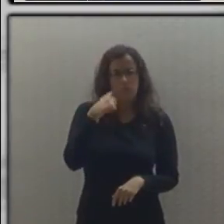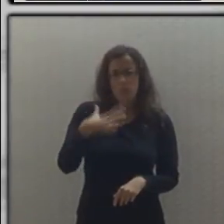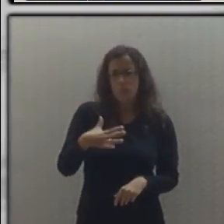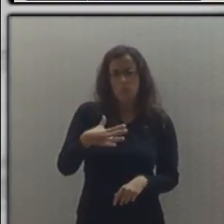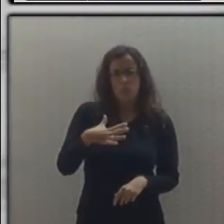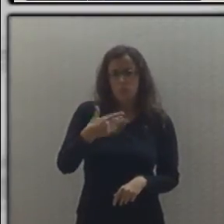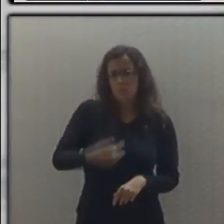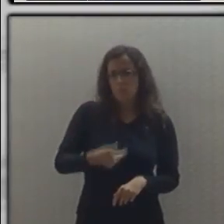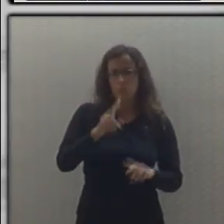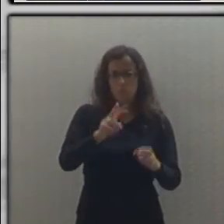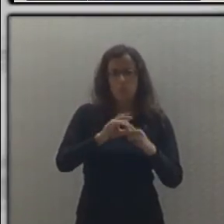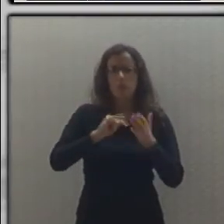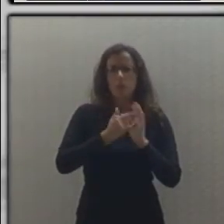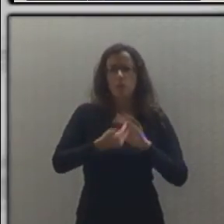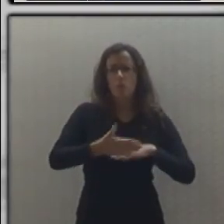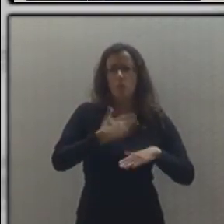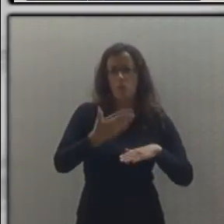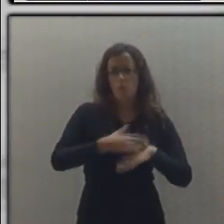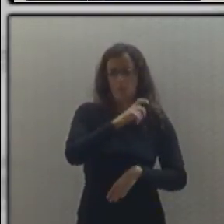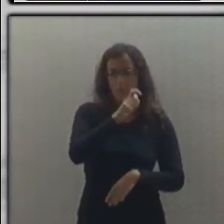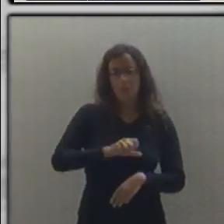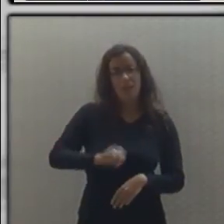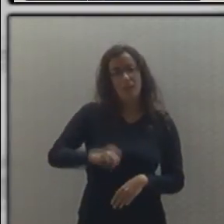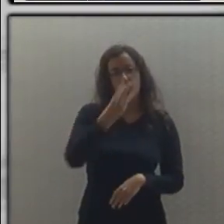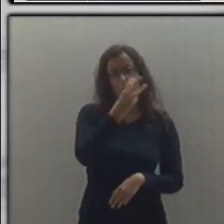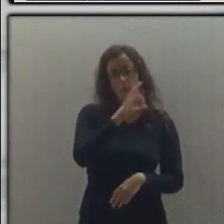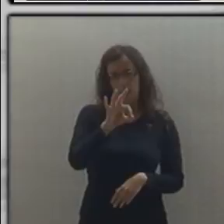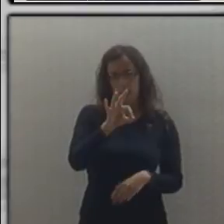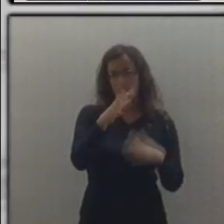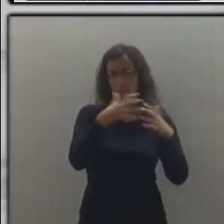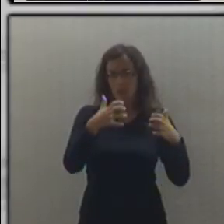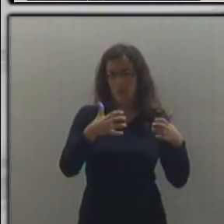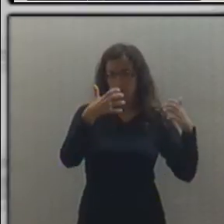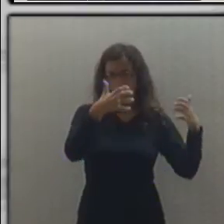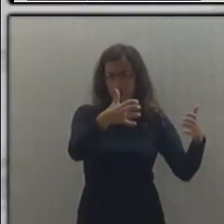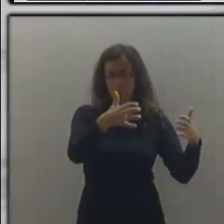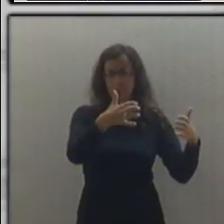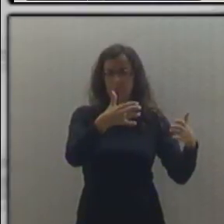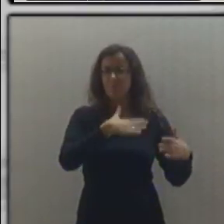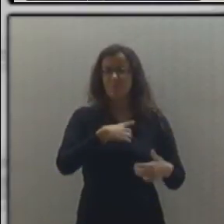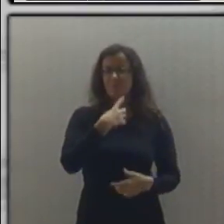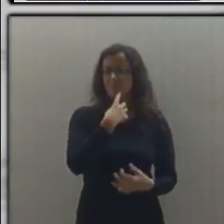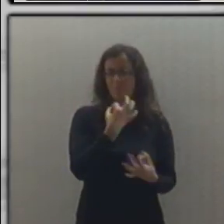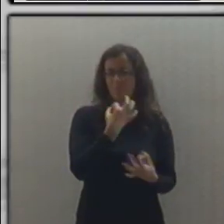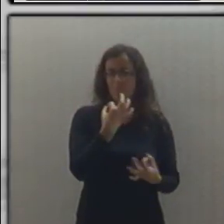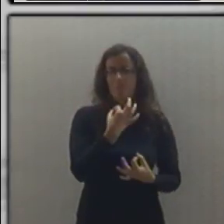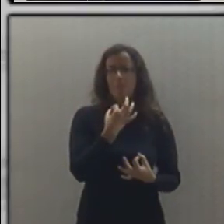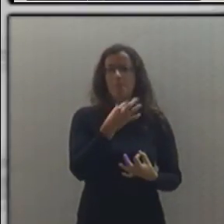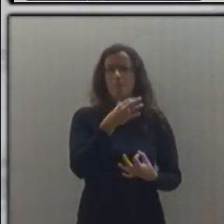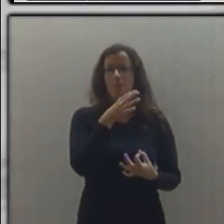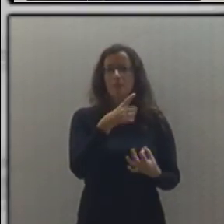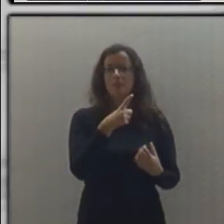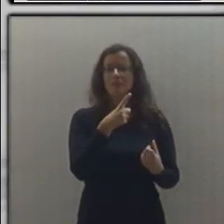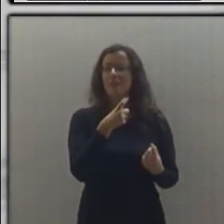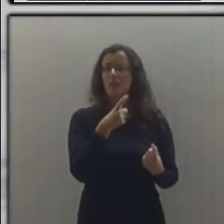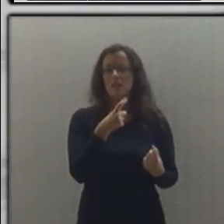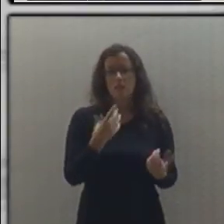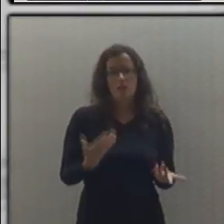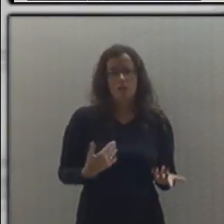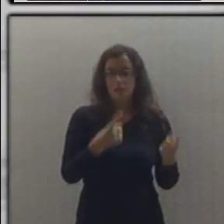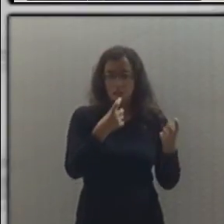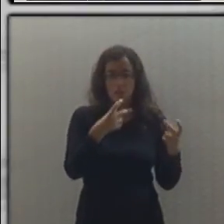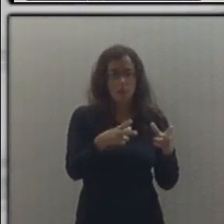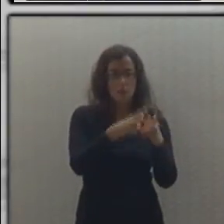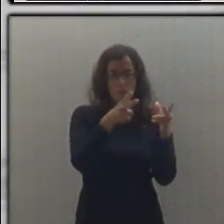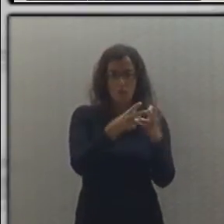de la arquitectura moderna en los años 30, y precisamente hacía referencia a la necesidad que la